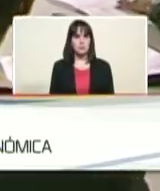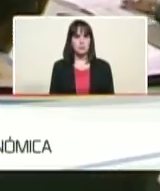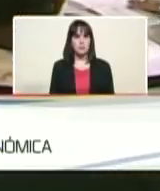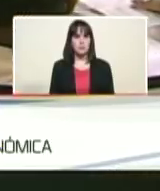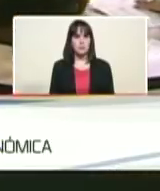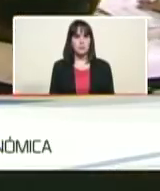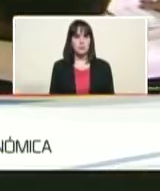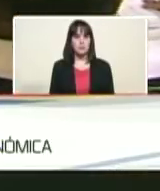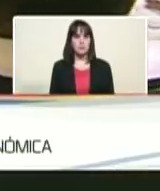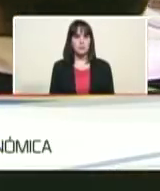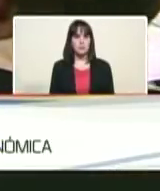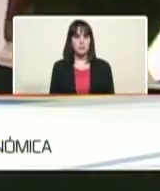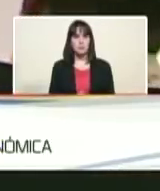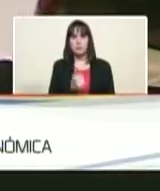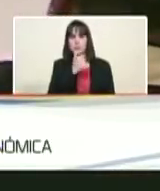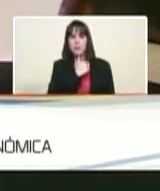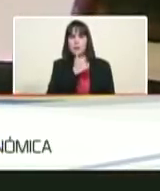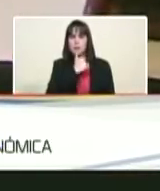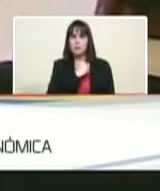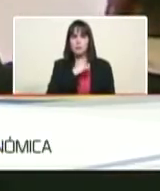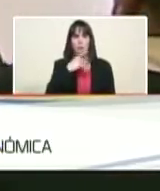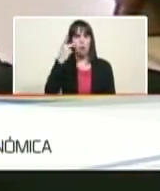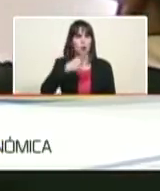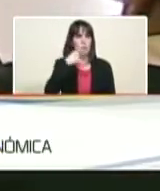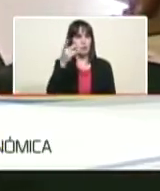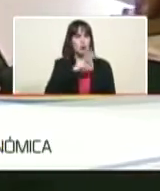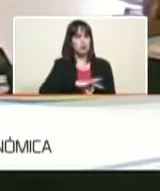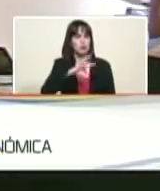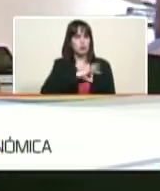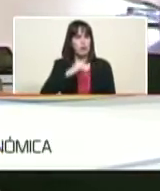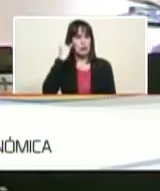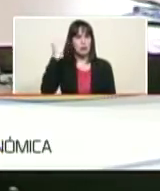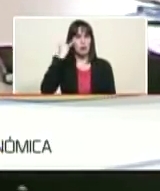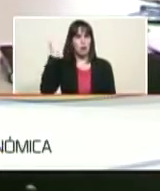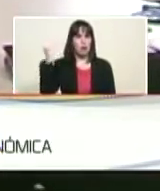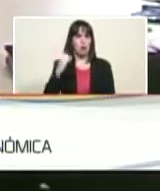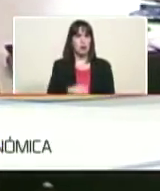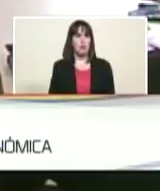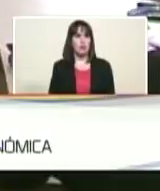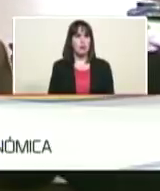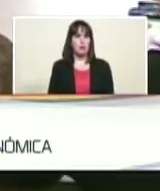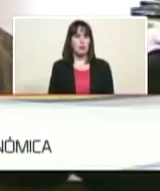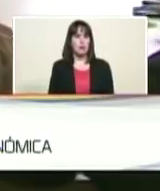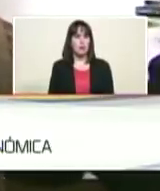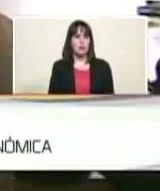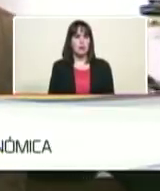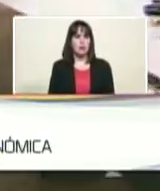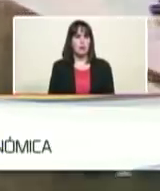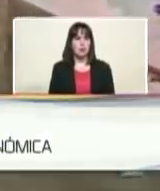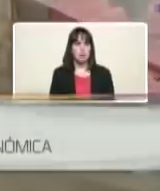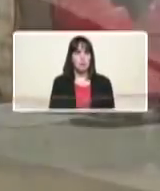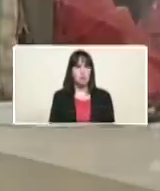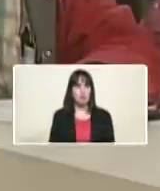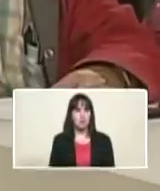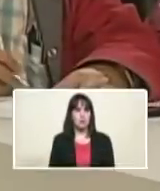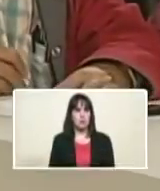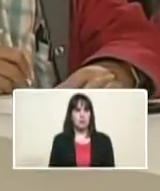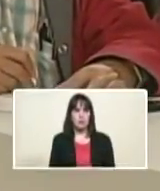milagro de resistencia política, social, cultural, ideológica de un pueblo. Para quien lo quiere entender,